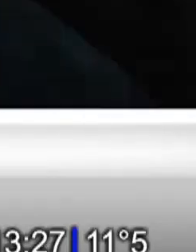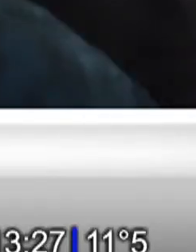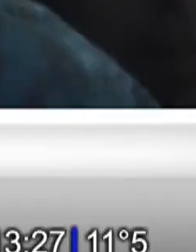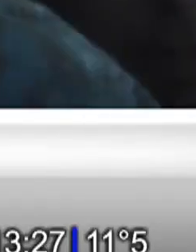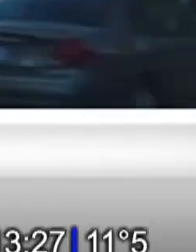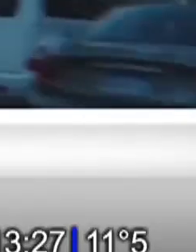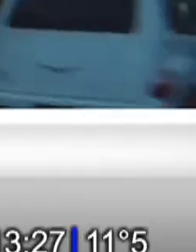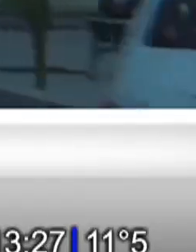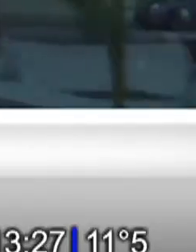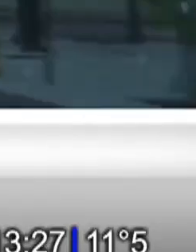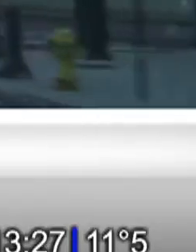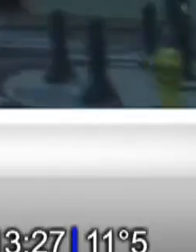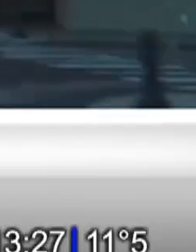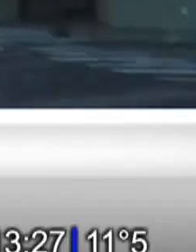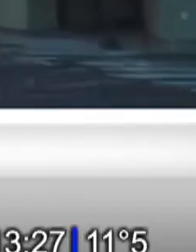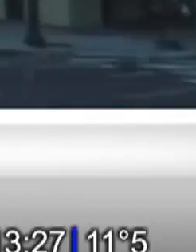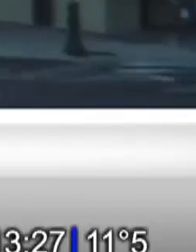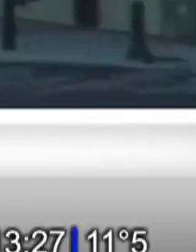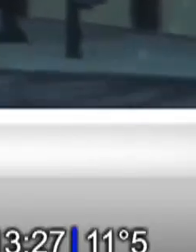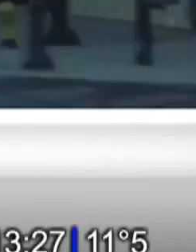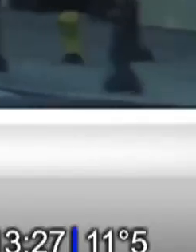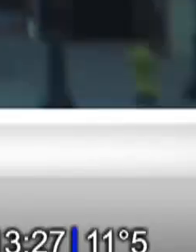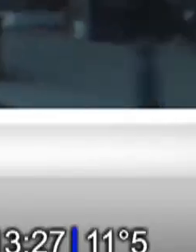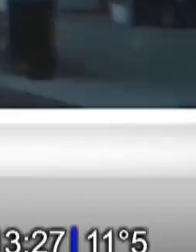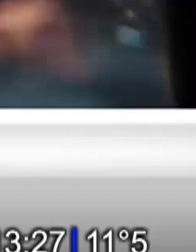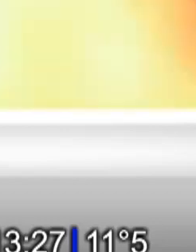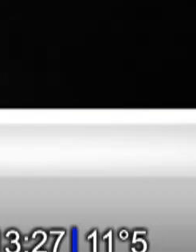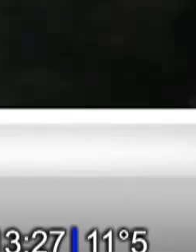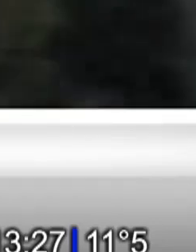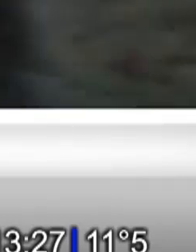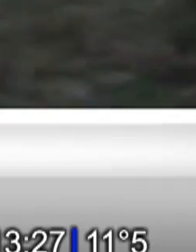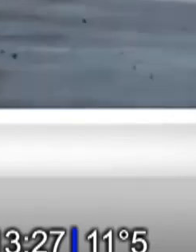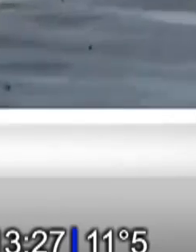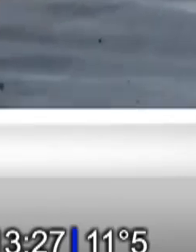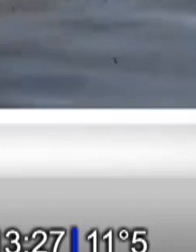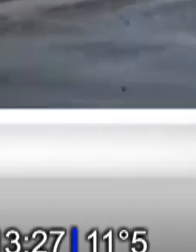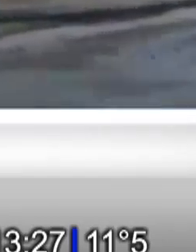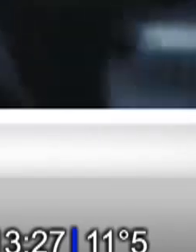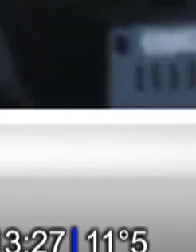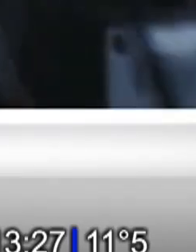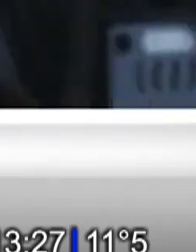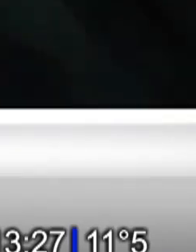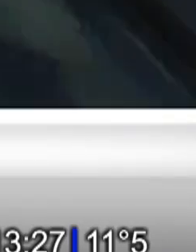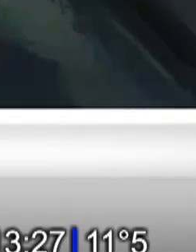Mientras que los cazadores de tormentas predicen que lo peor aún está por llegar.